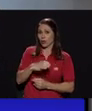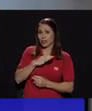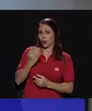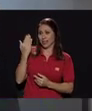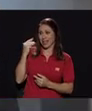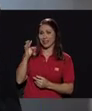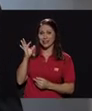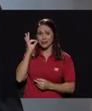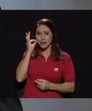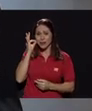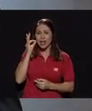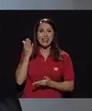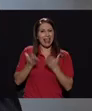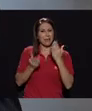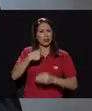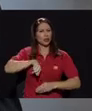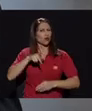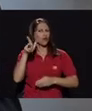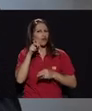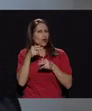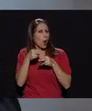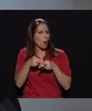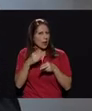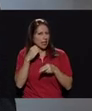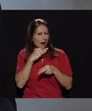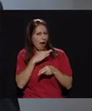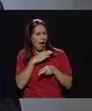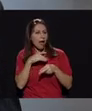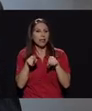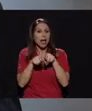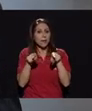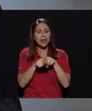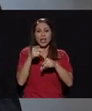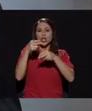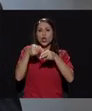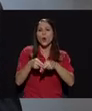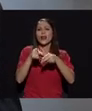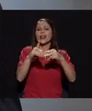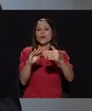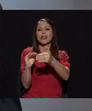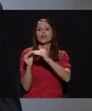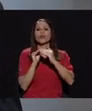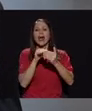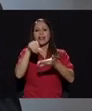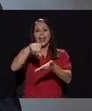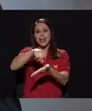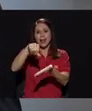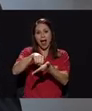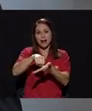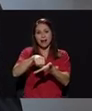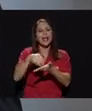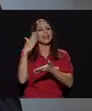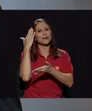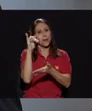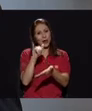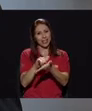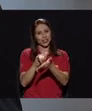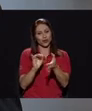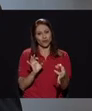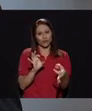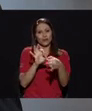que nos puede parecer un poco extraño, ¿verdad? Y que además es el nombre de una ciudad de Irán, corresponde a eso. Costa